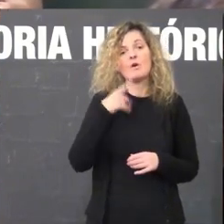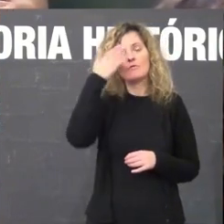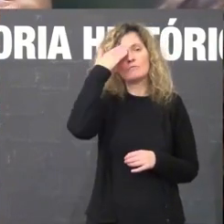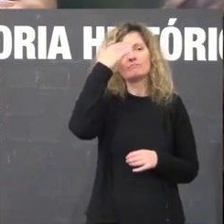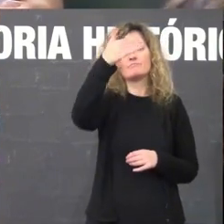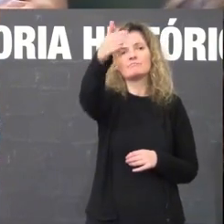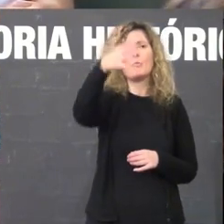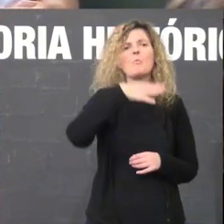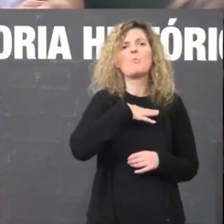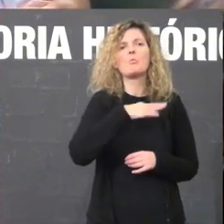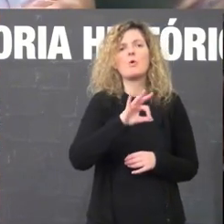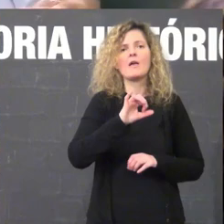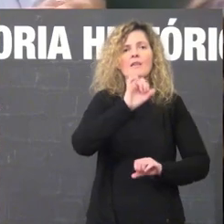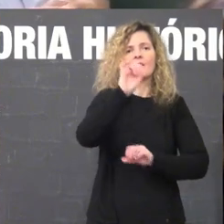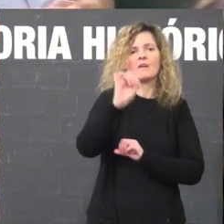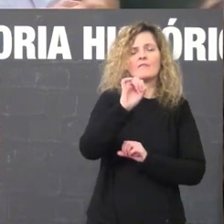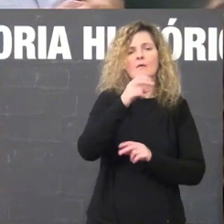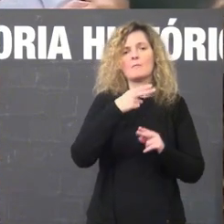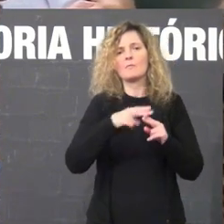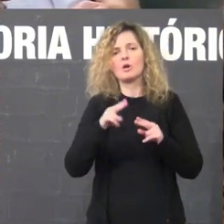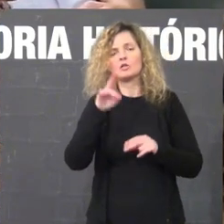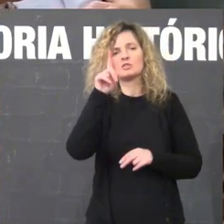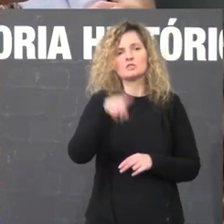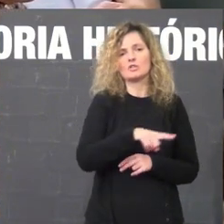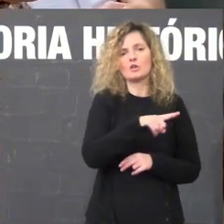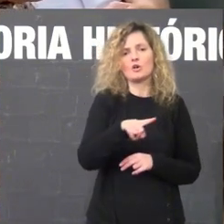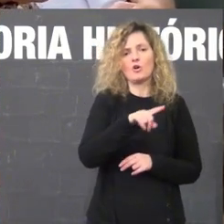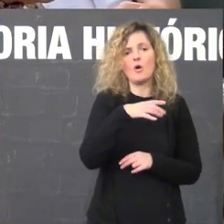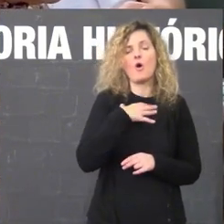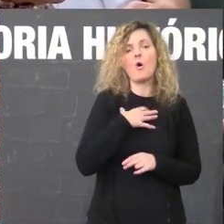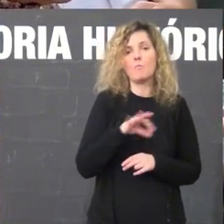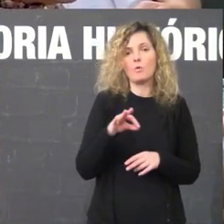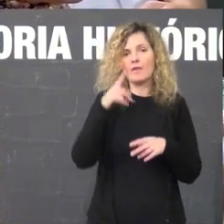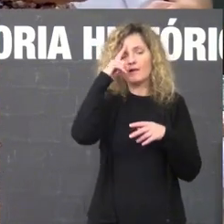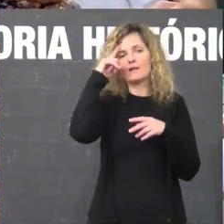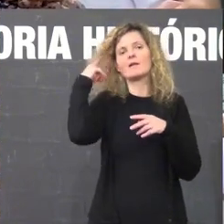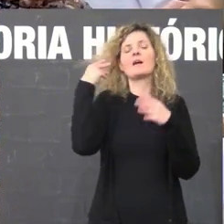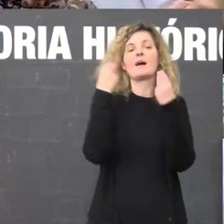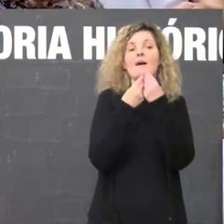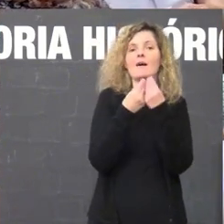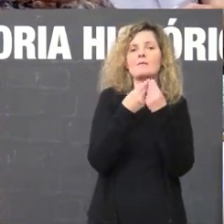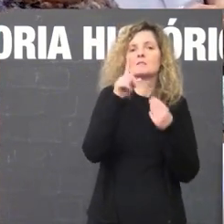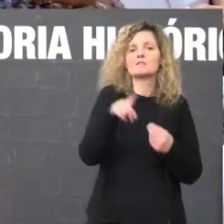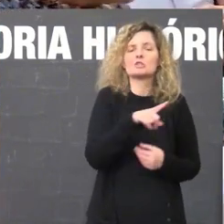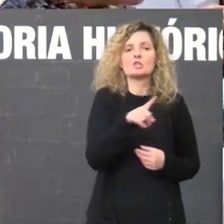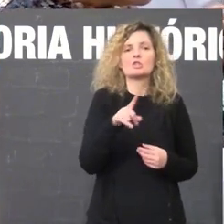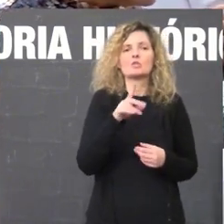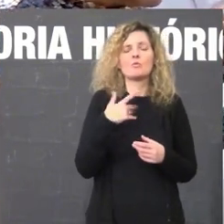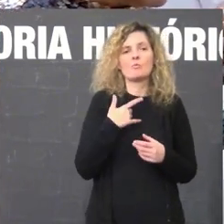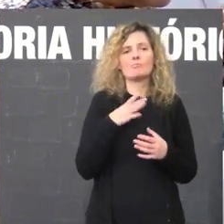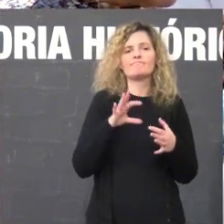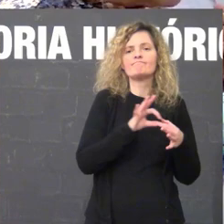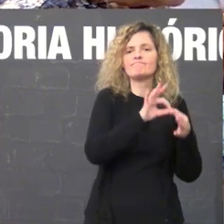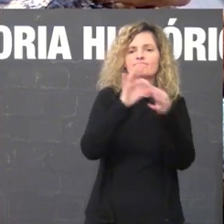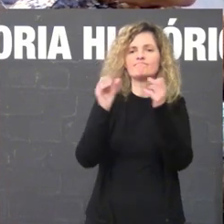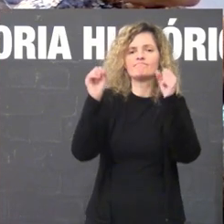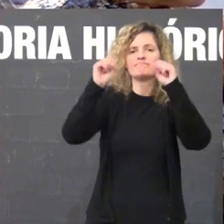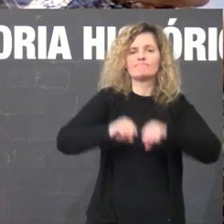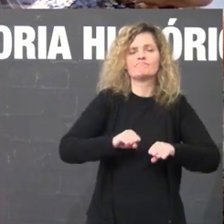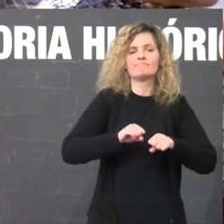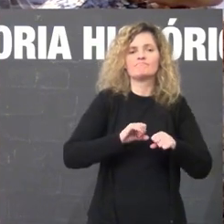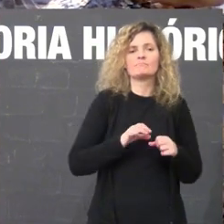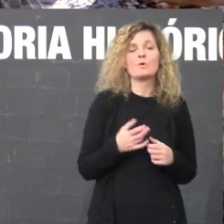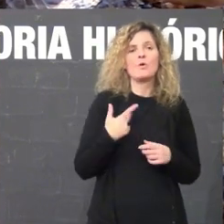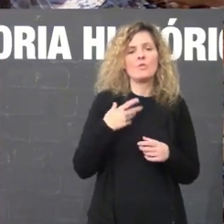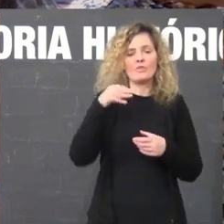Horizontes de lo que es posible y defendible políticamente en un país con lo que cabe o no cabe dentro del consenso cultural hegemónico